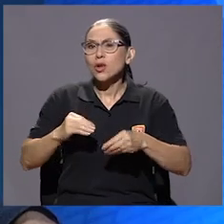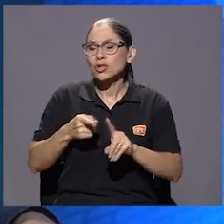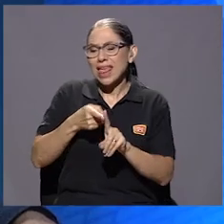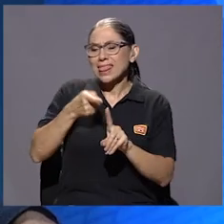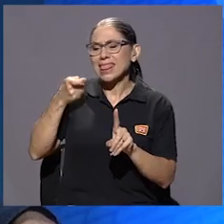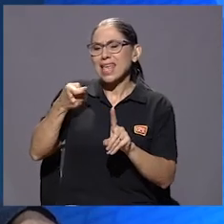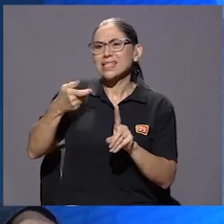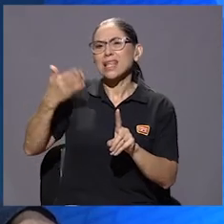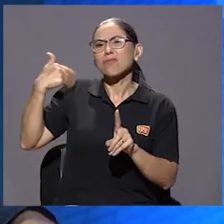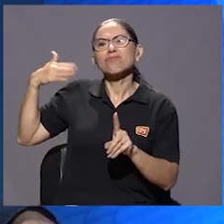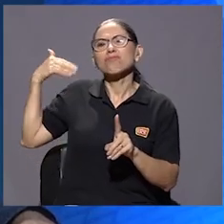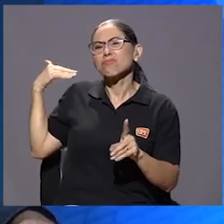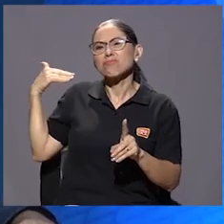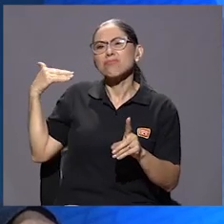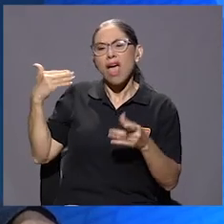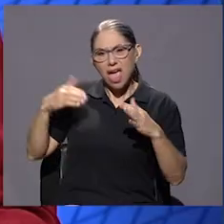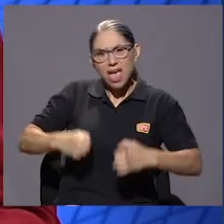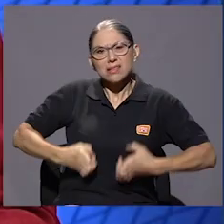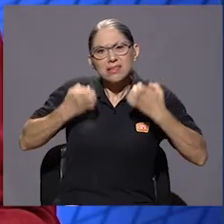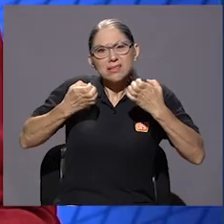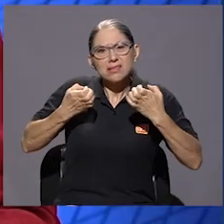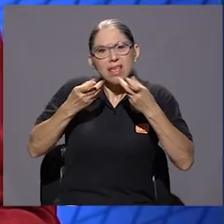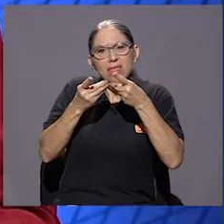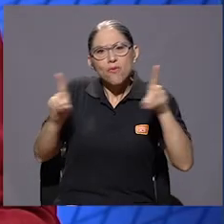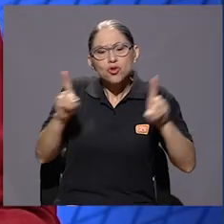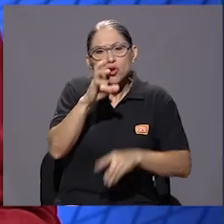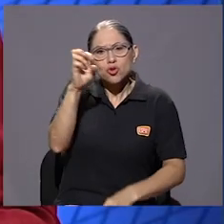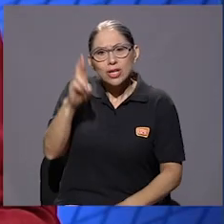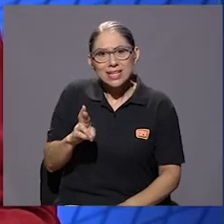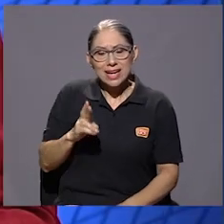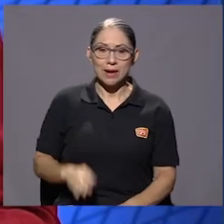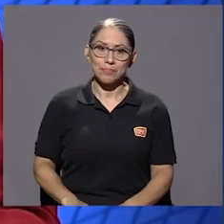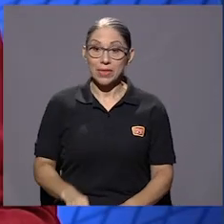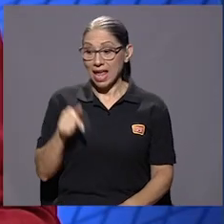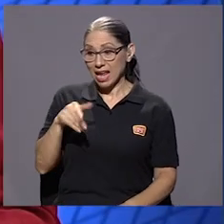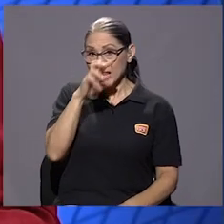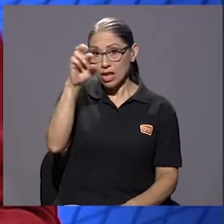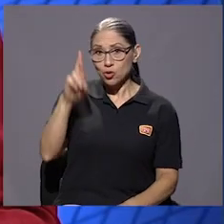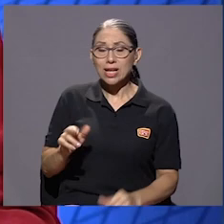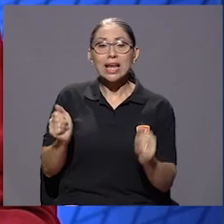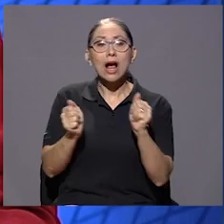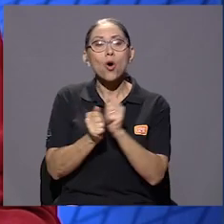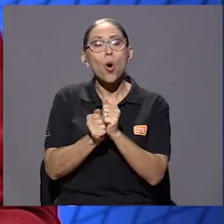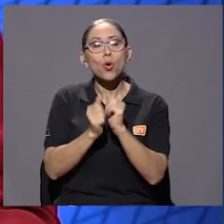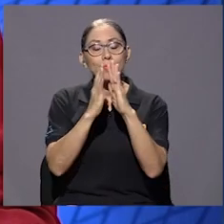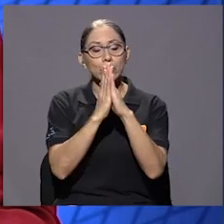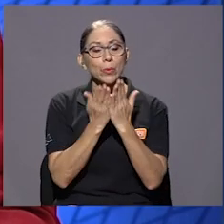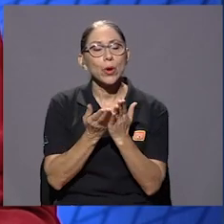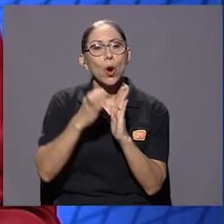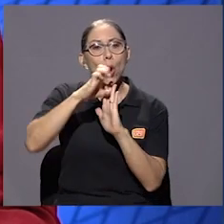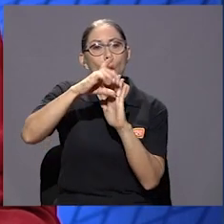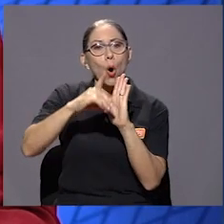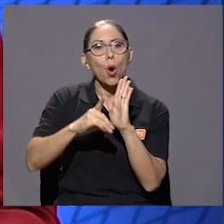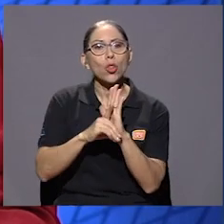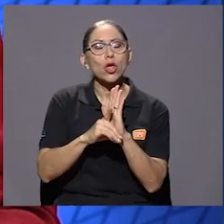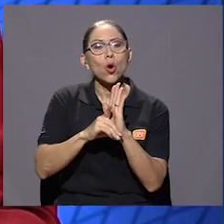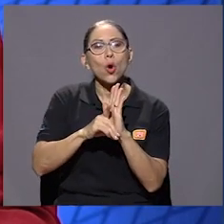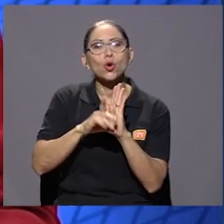figura del divorcio? Bueno, la figura del divorcio en Costa Rica existe con el Código Civil de